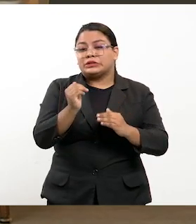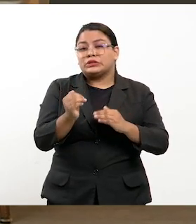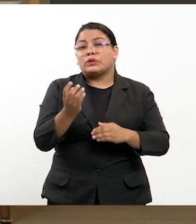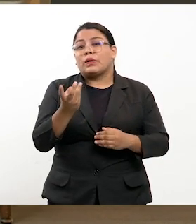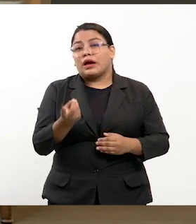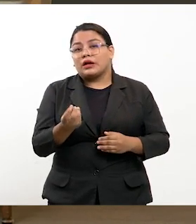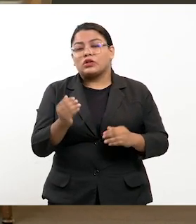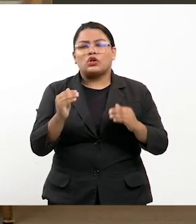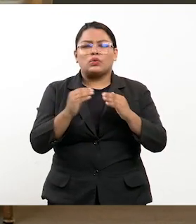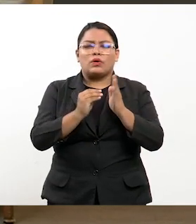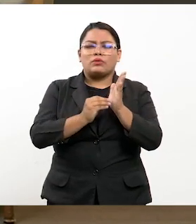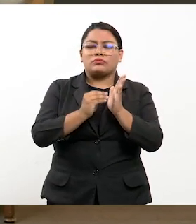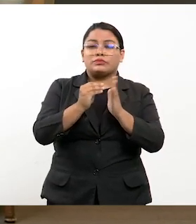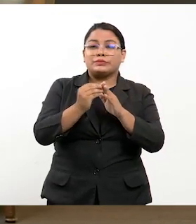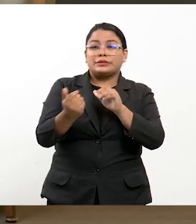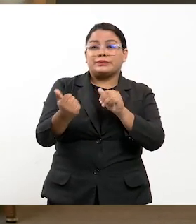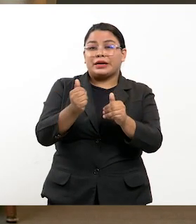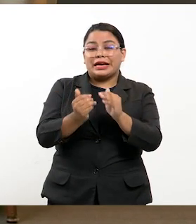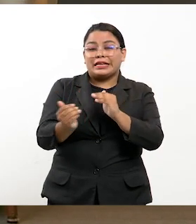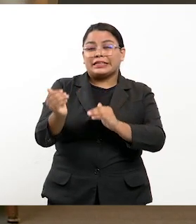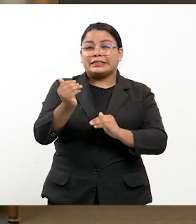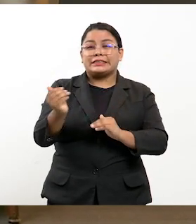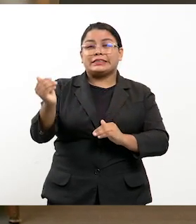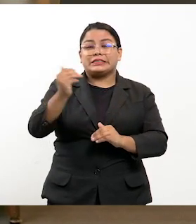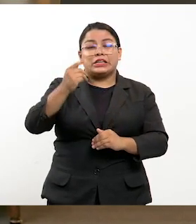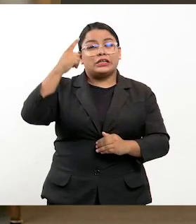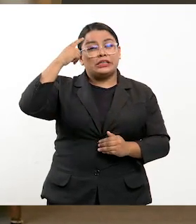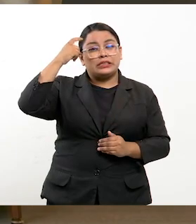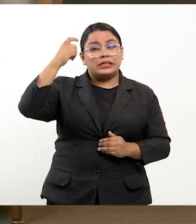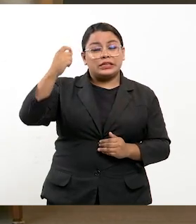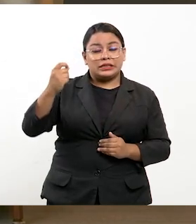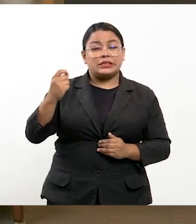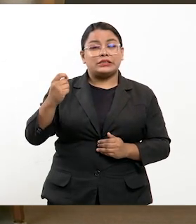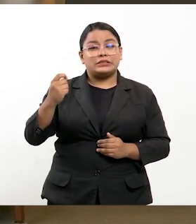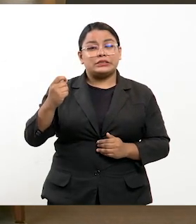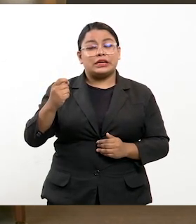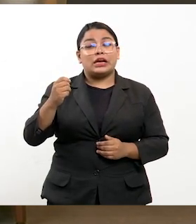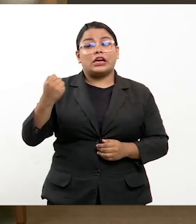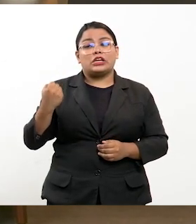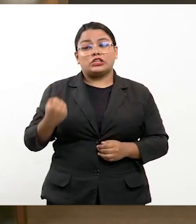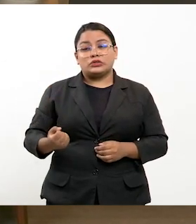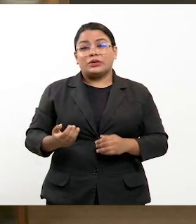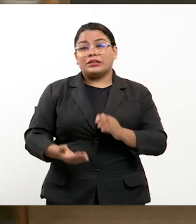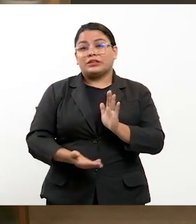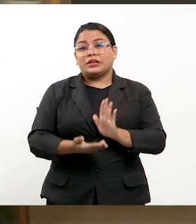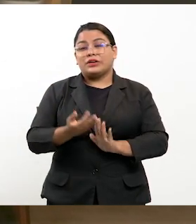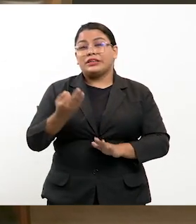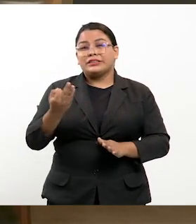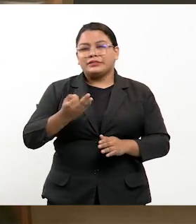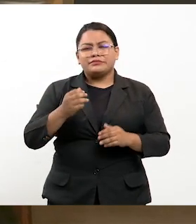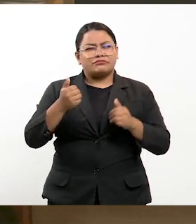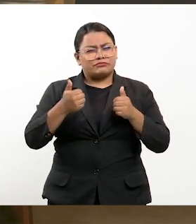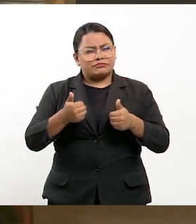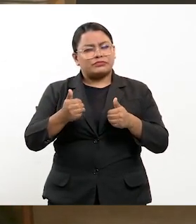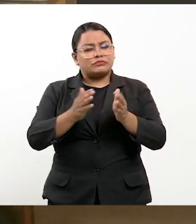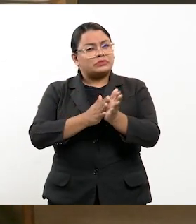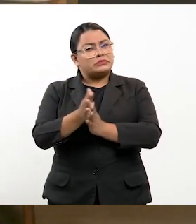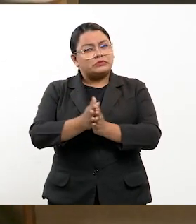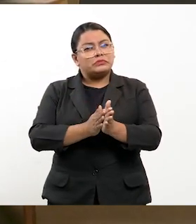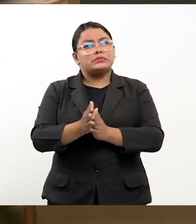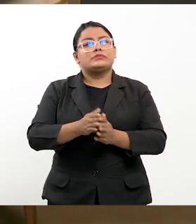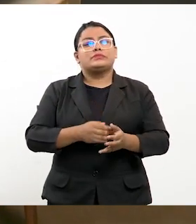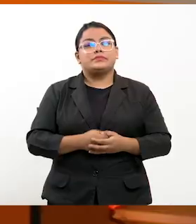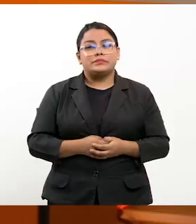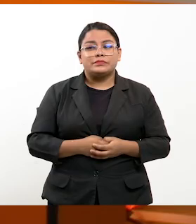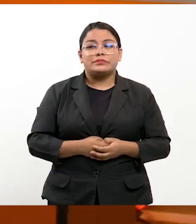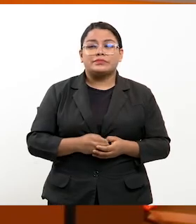puntaje acorde a ese nivel cognitivo que el estudiante debe desarrollar en ese ítem. Ok, me parece muy interesante,